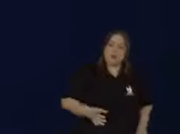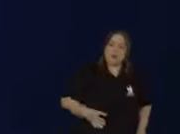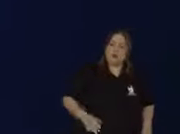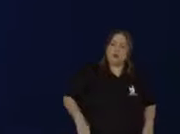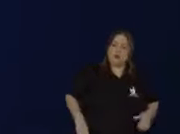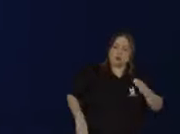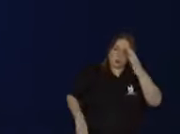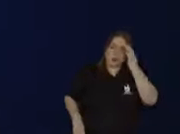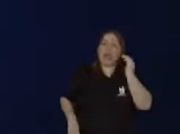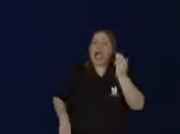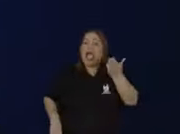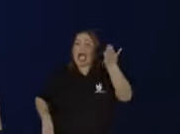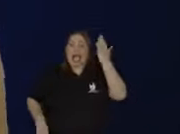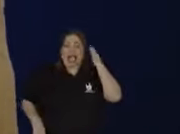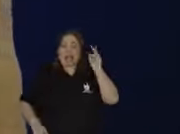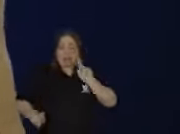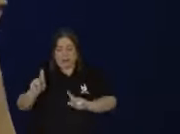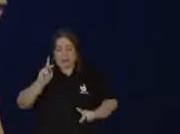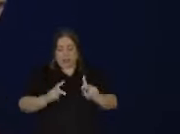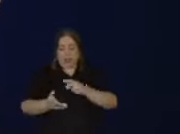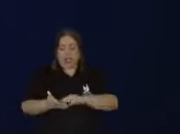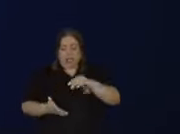través de los himnos.